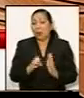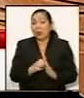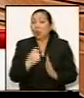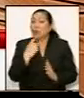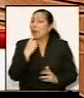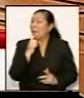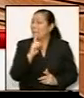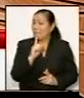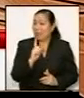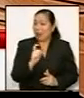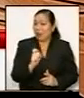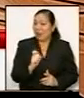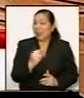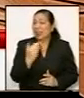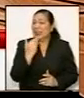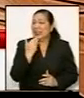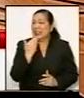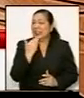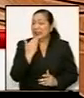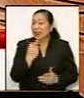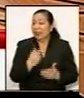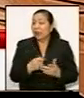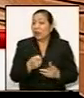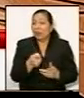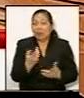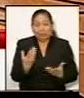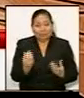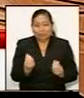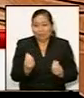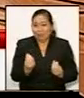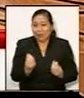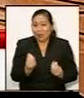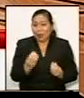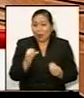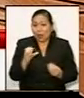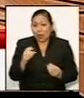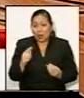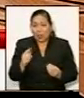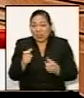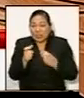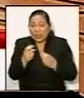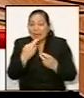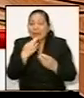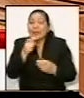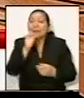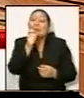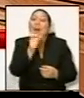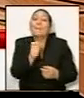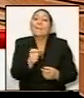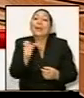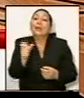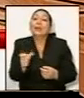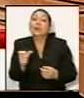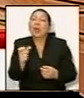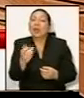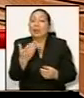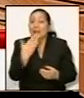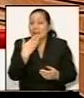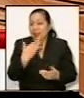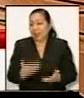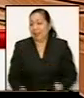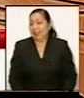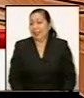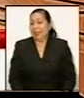preguntaba quién qué acciones han tomado no solamente la contraloría sino quienes han sido los funcionarios quienes han sido